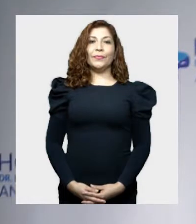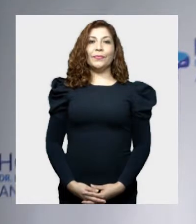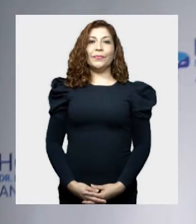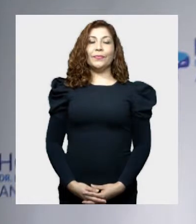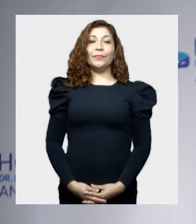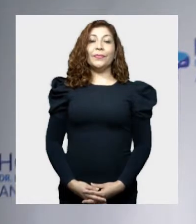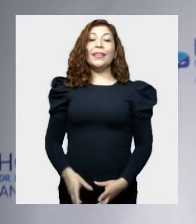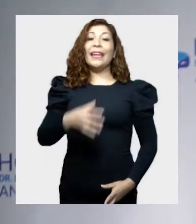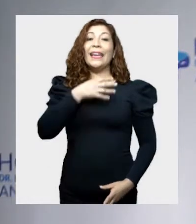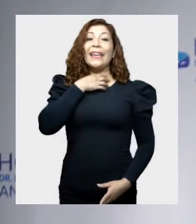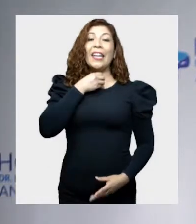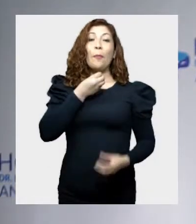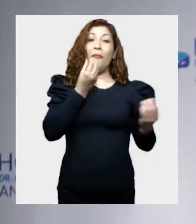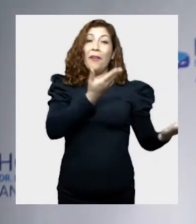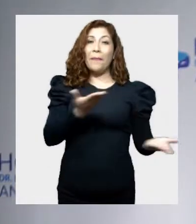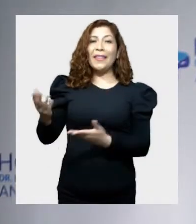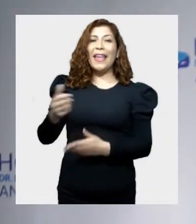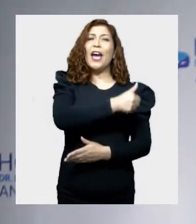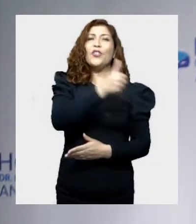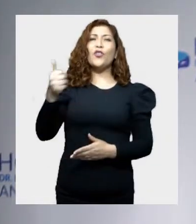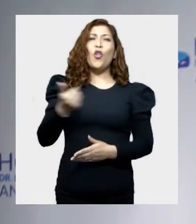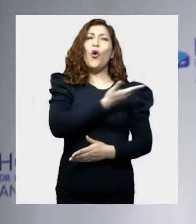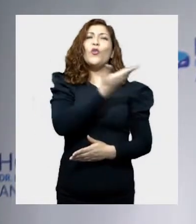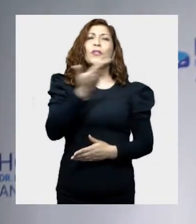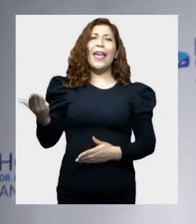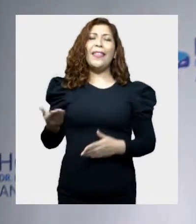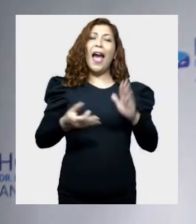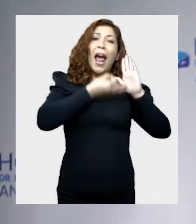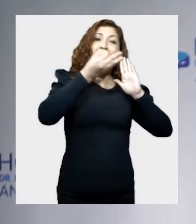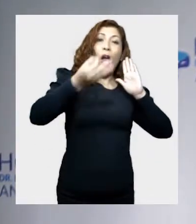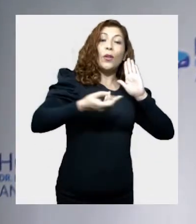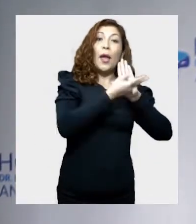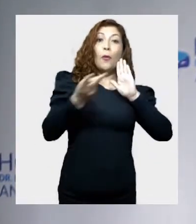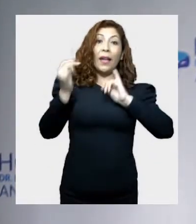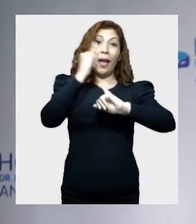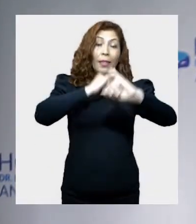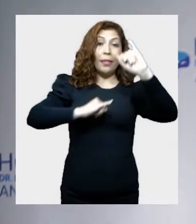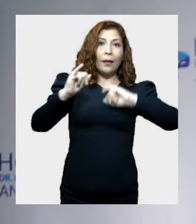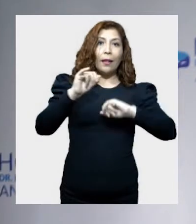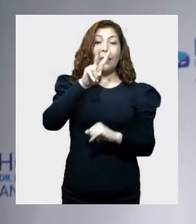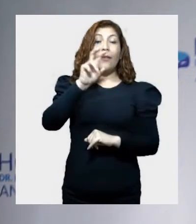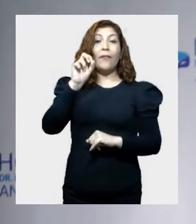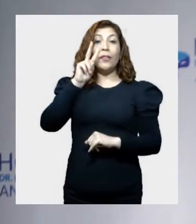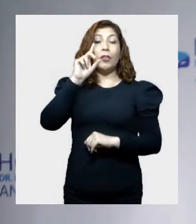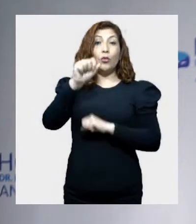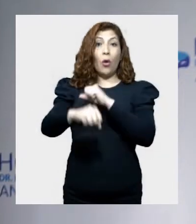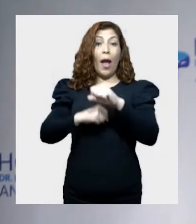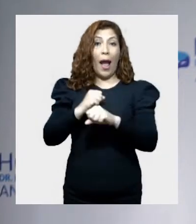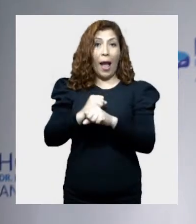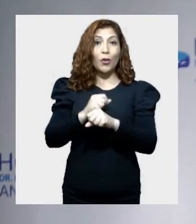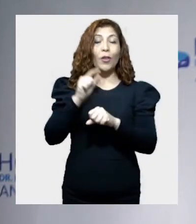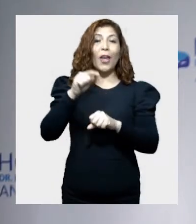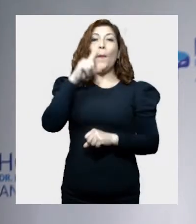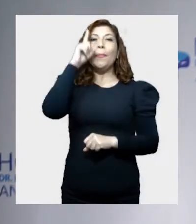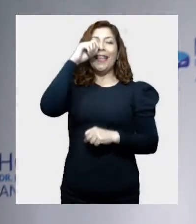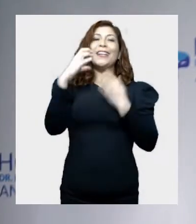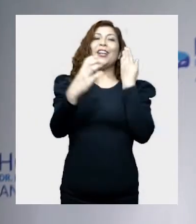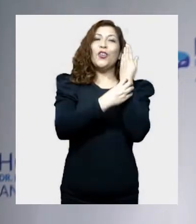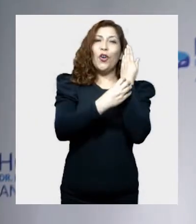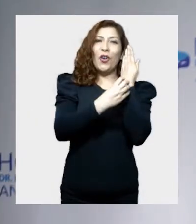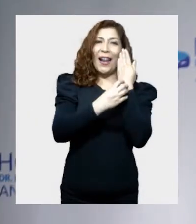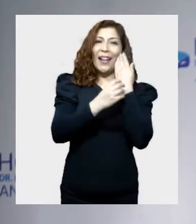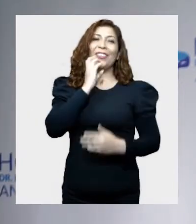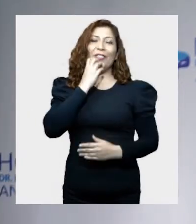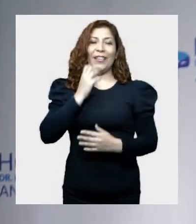Queremos darle la bienvenida a todos ustedes a la presentación de la cuenta pública online 2021 de nuestro Hospital Regional de Antofagasta, Dr. Leonardo